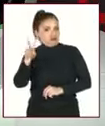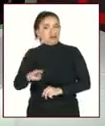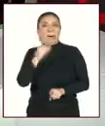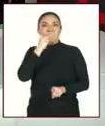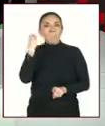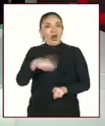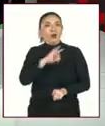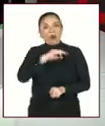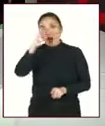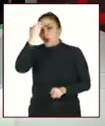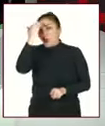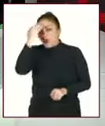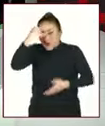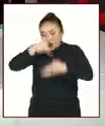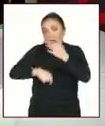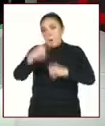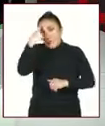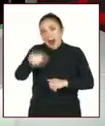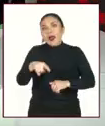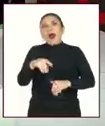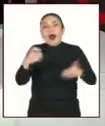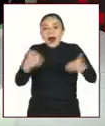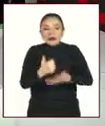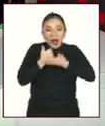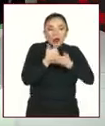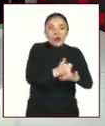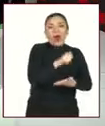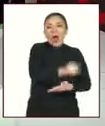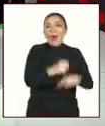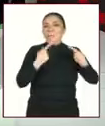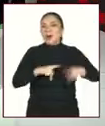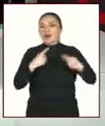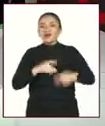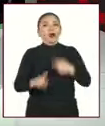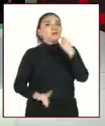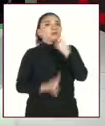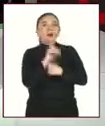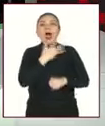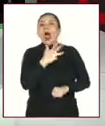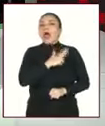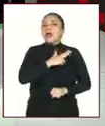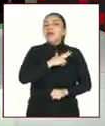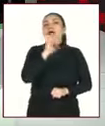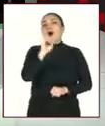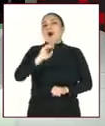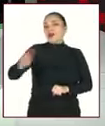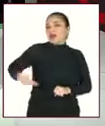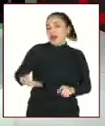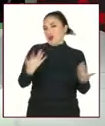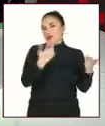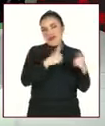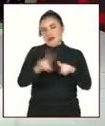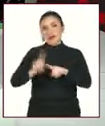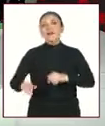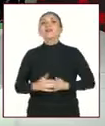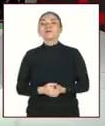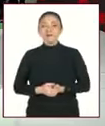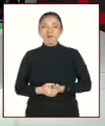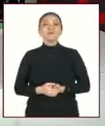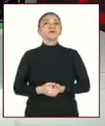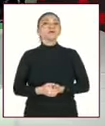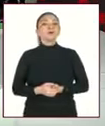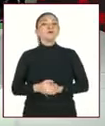tener para poder de verdad ayudar a la persona que esté convaleciente en ese momento, ¿no? Así es.